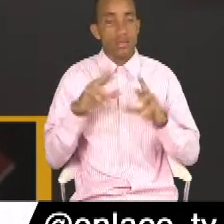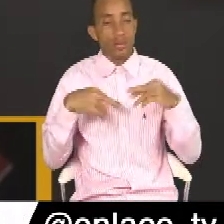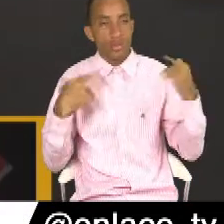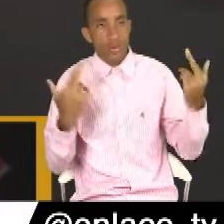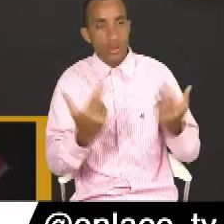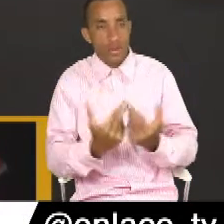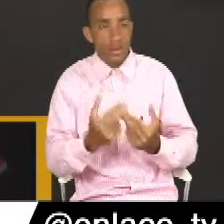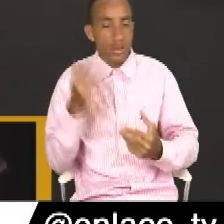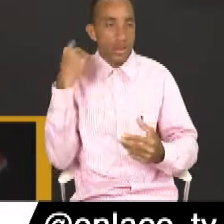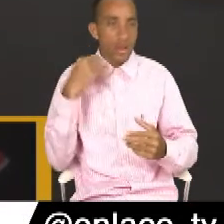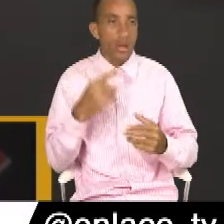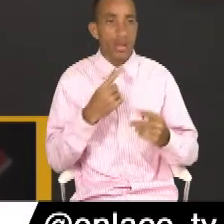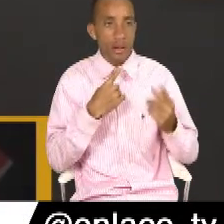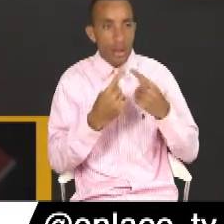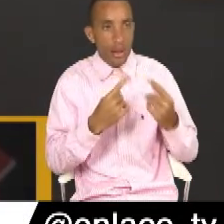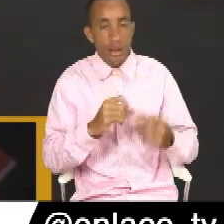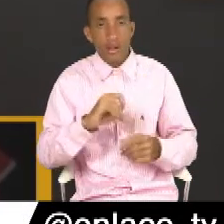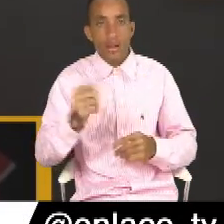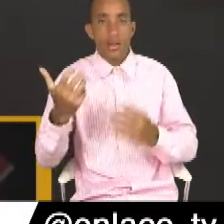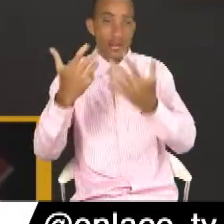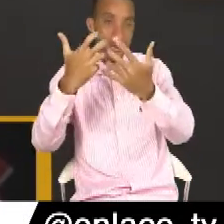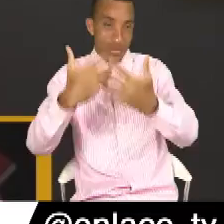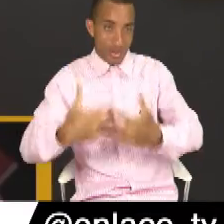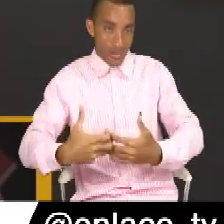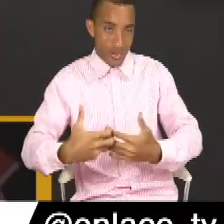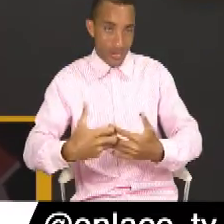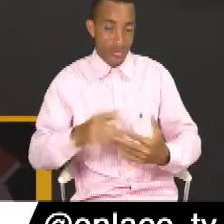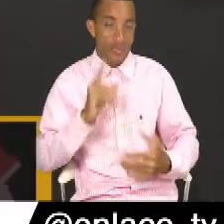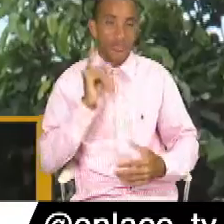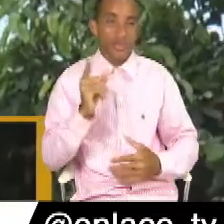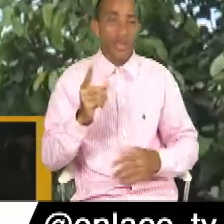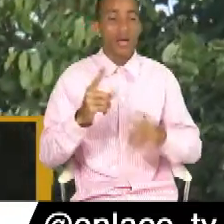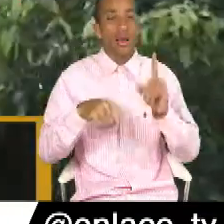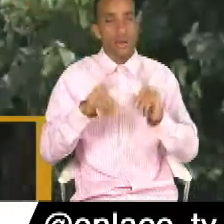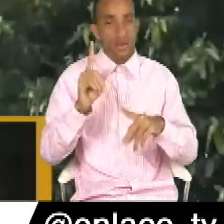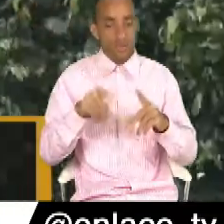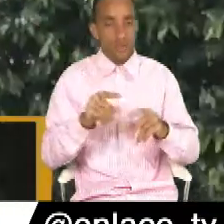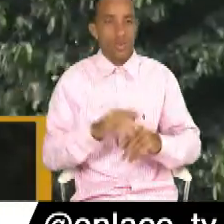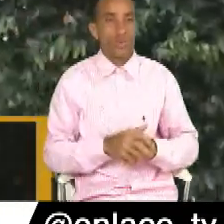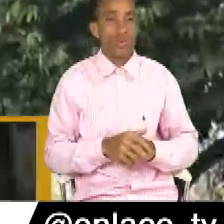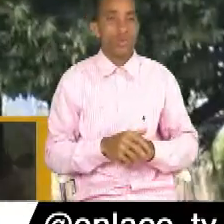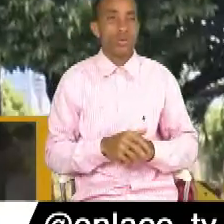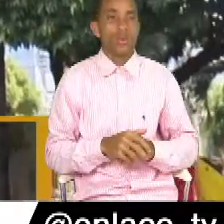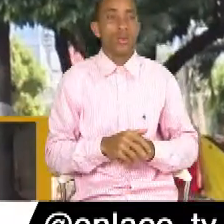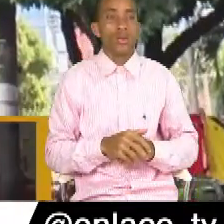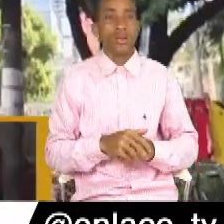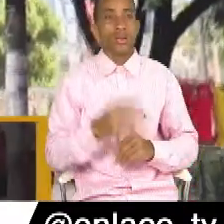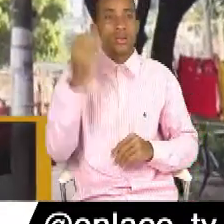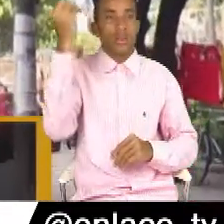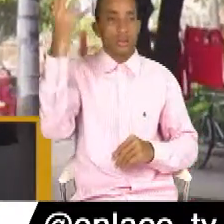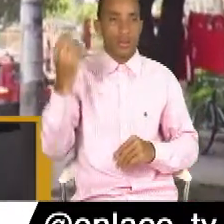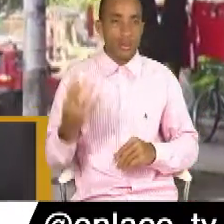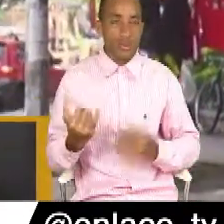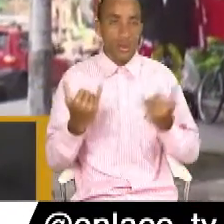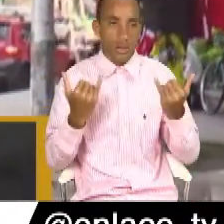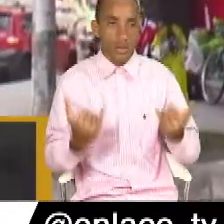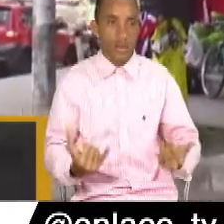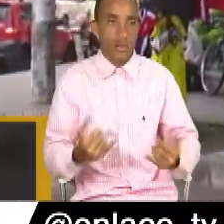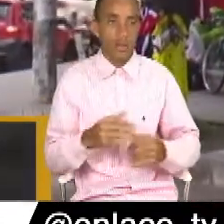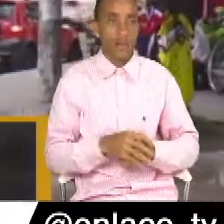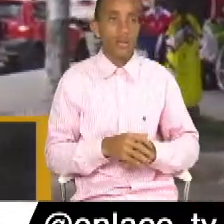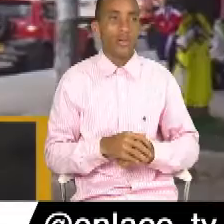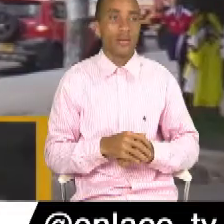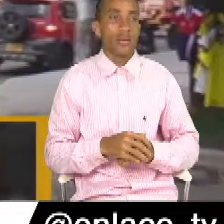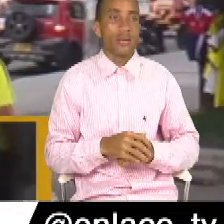que hablé de parte del contratista, como hay unos semáforos de los actuales, de los existentes, que